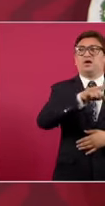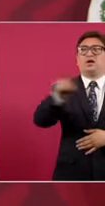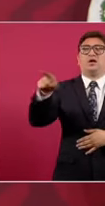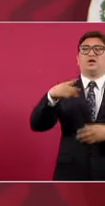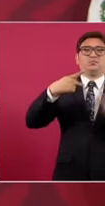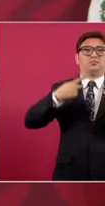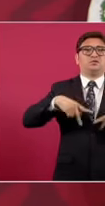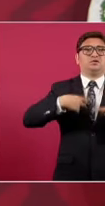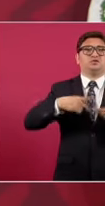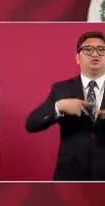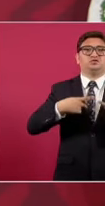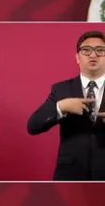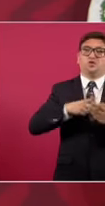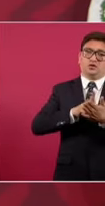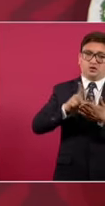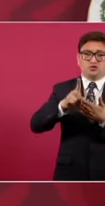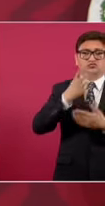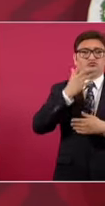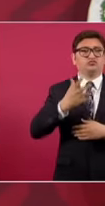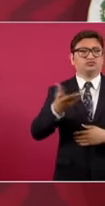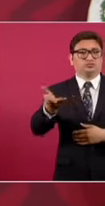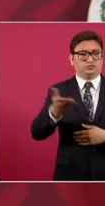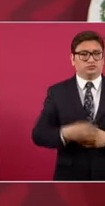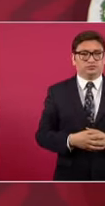derechos. Fíjense,